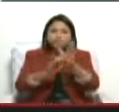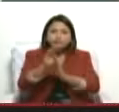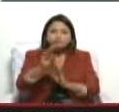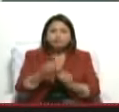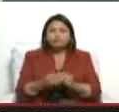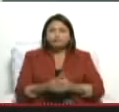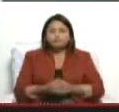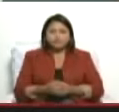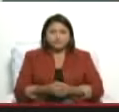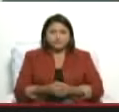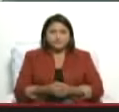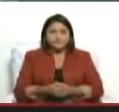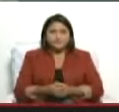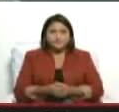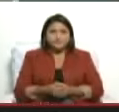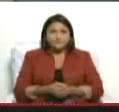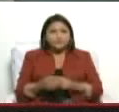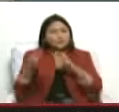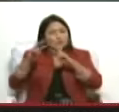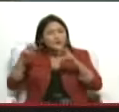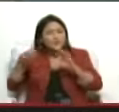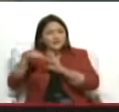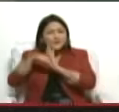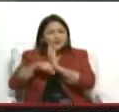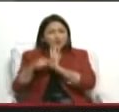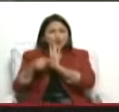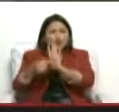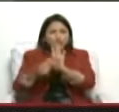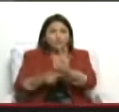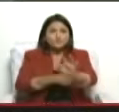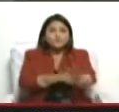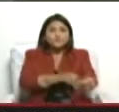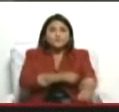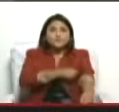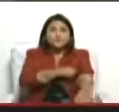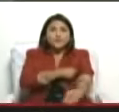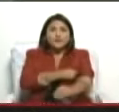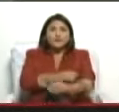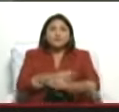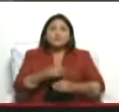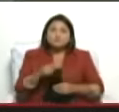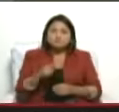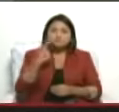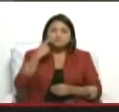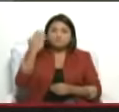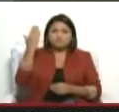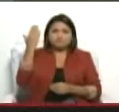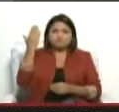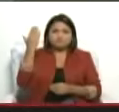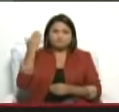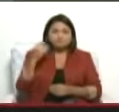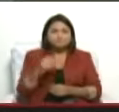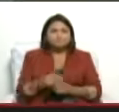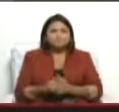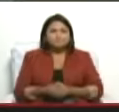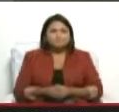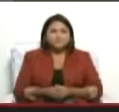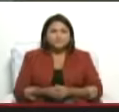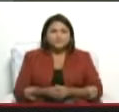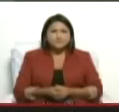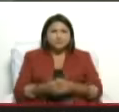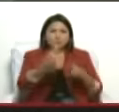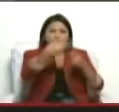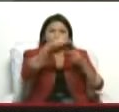este caso investigativos con experticias como pueden observar con elementos